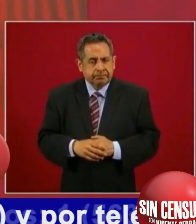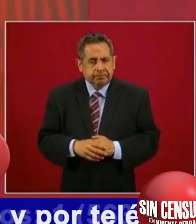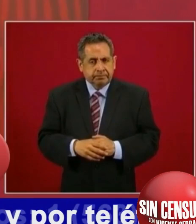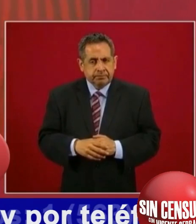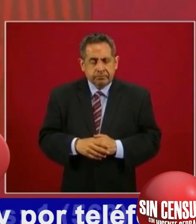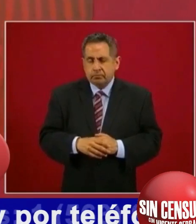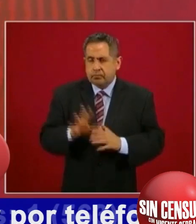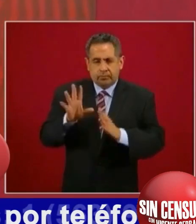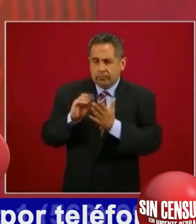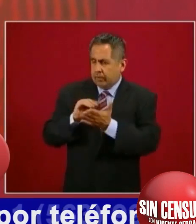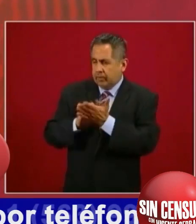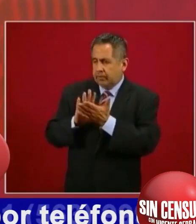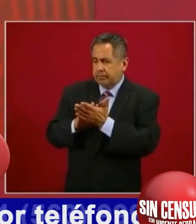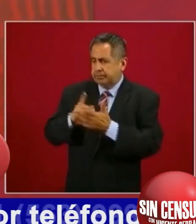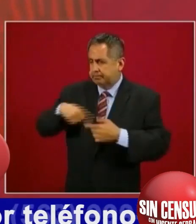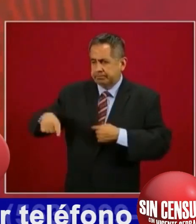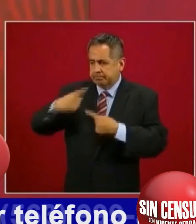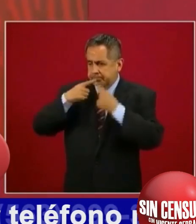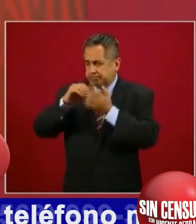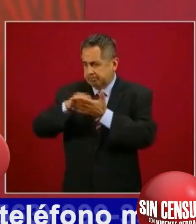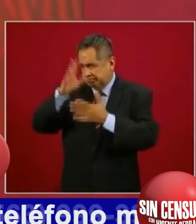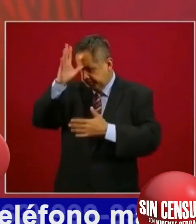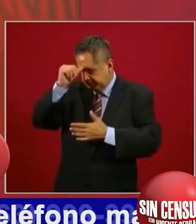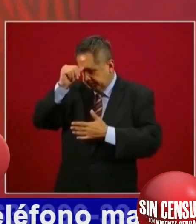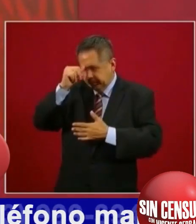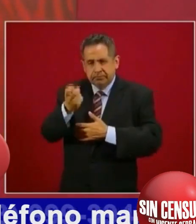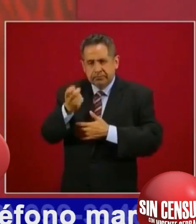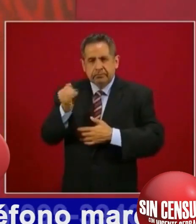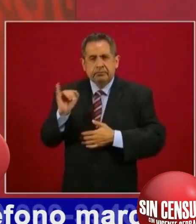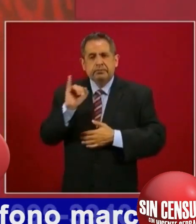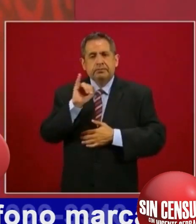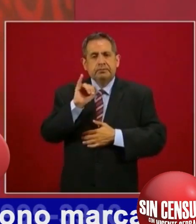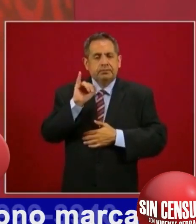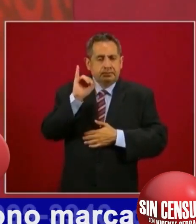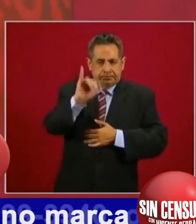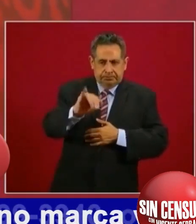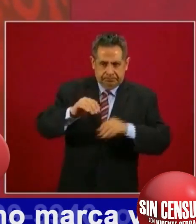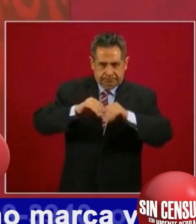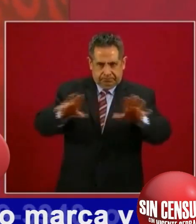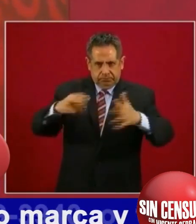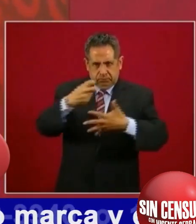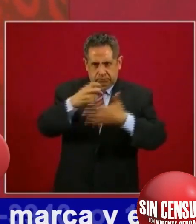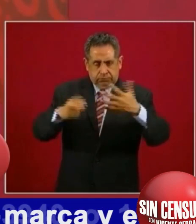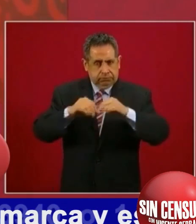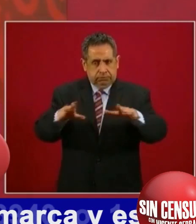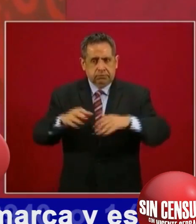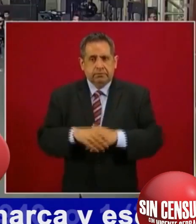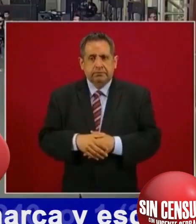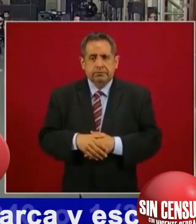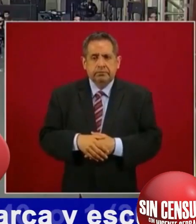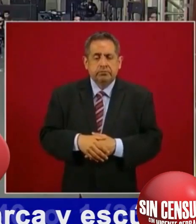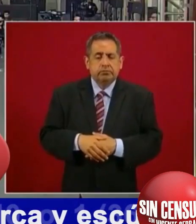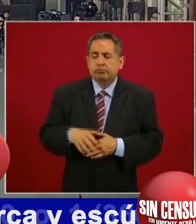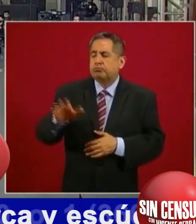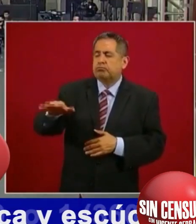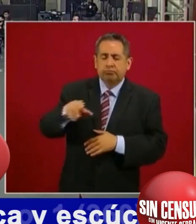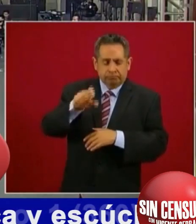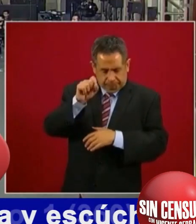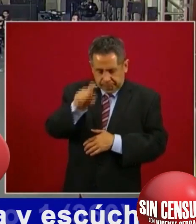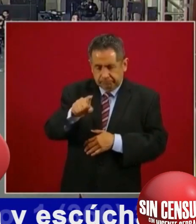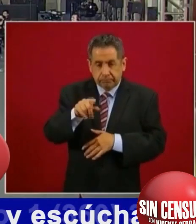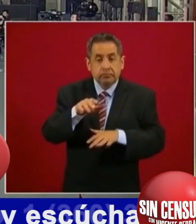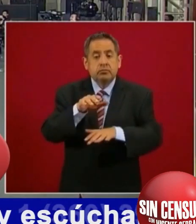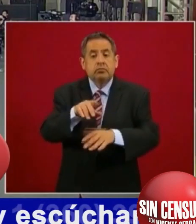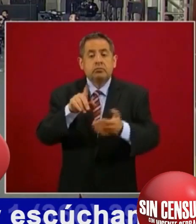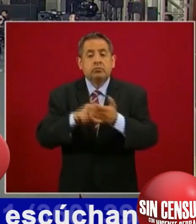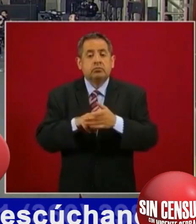Ya lo acordamos y ahí les van a informar de todo esto. Y del outsourcing también pudiera... ahí